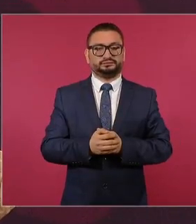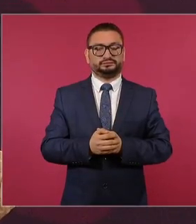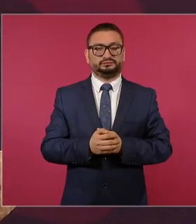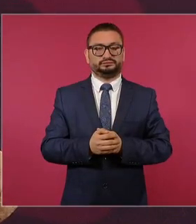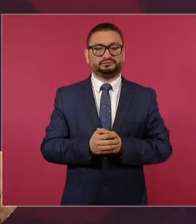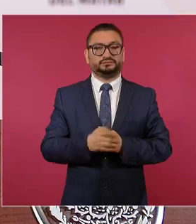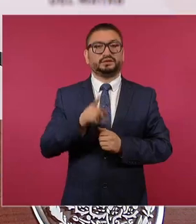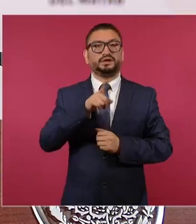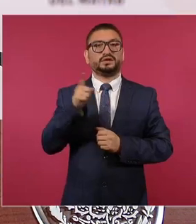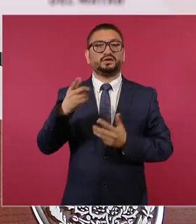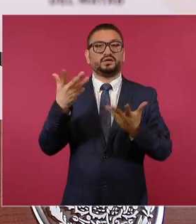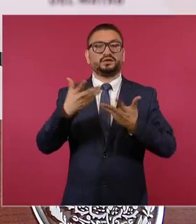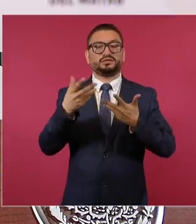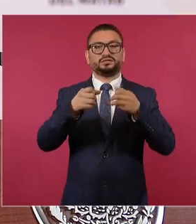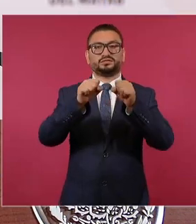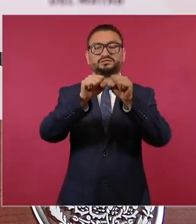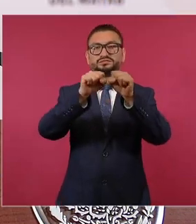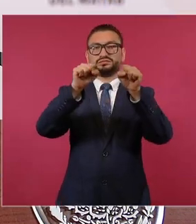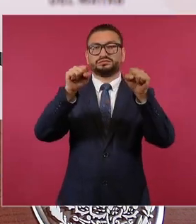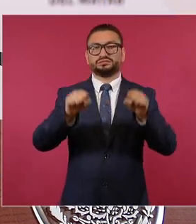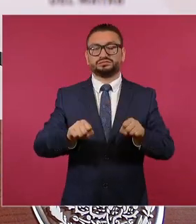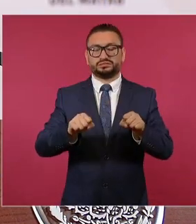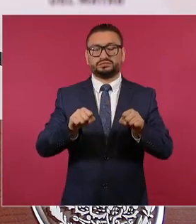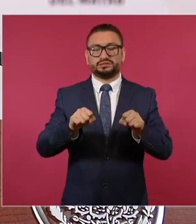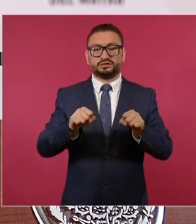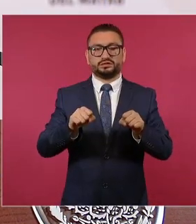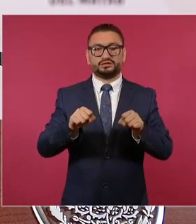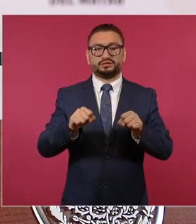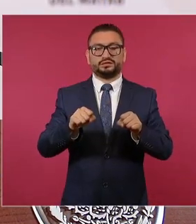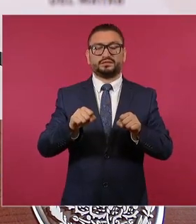el sistema